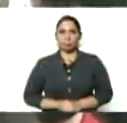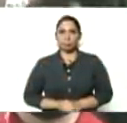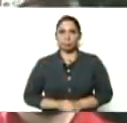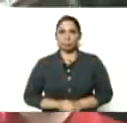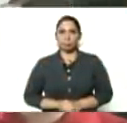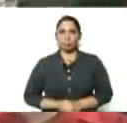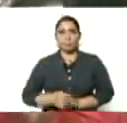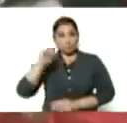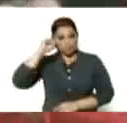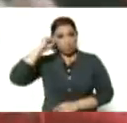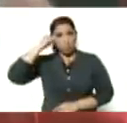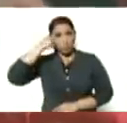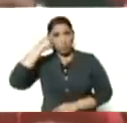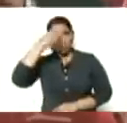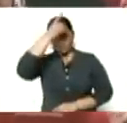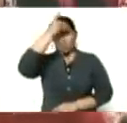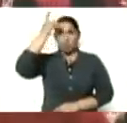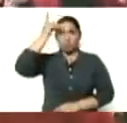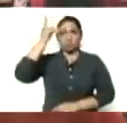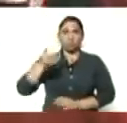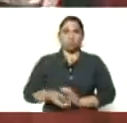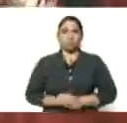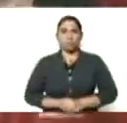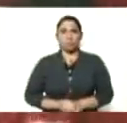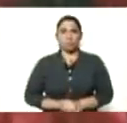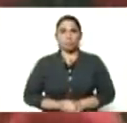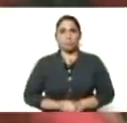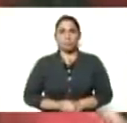Como recuerda Diosdado en sus reflexiones,